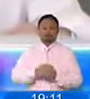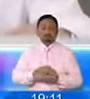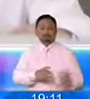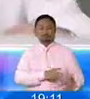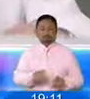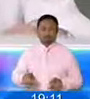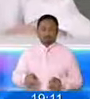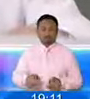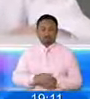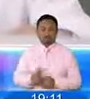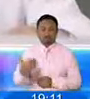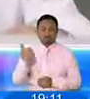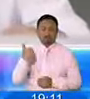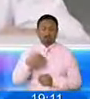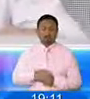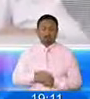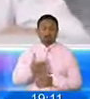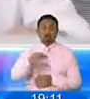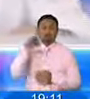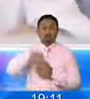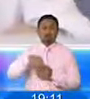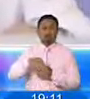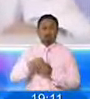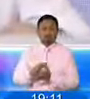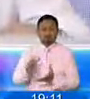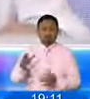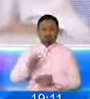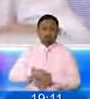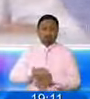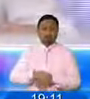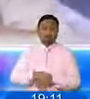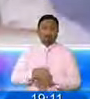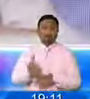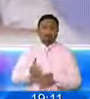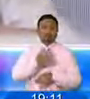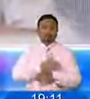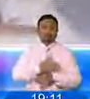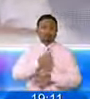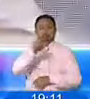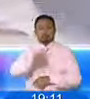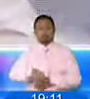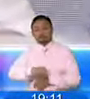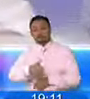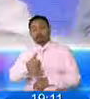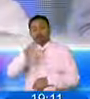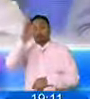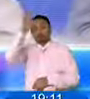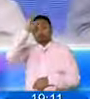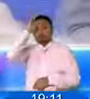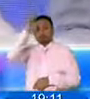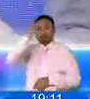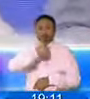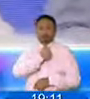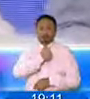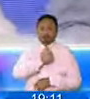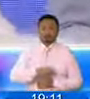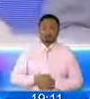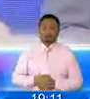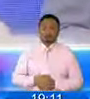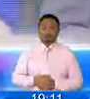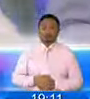planificando, tendremos un gran ahorro por la derivación que se hacía de pacientes a clínicas y servicios de salud